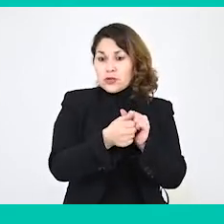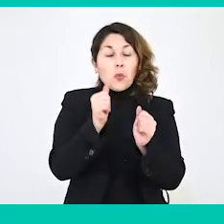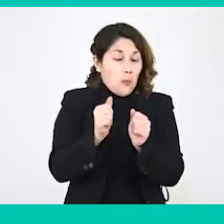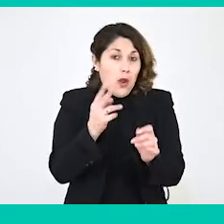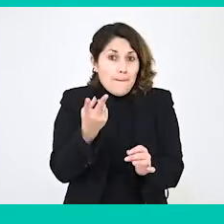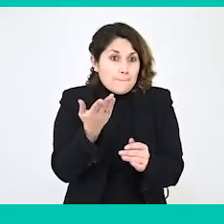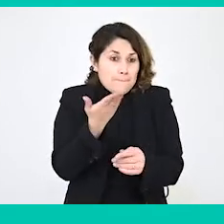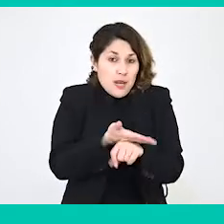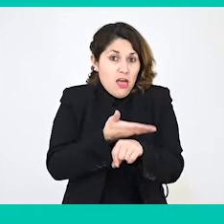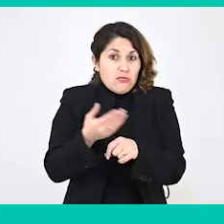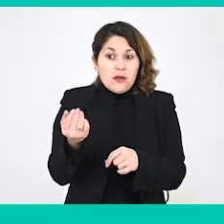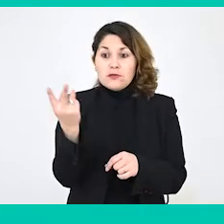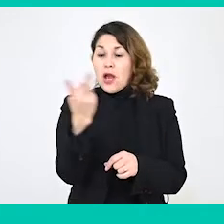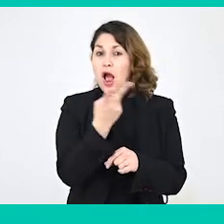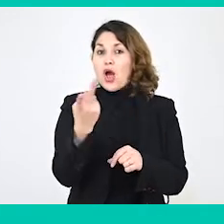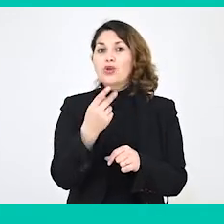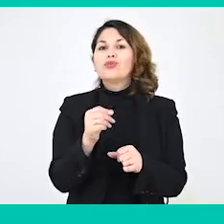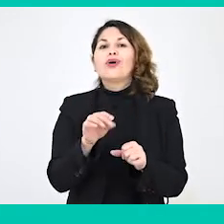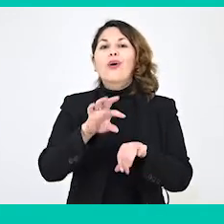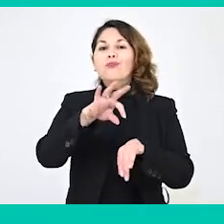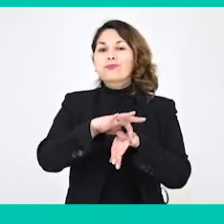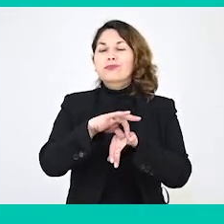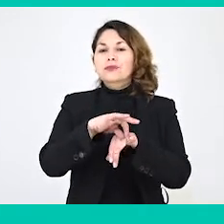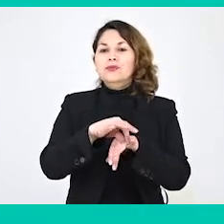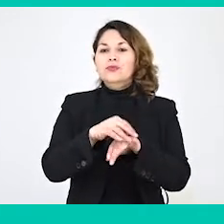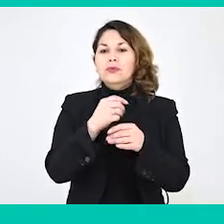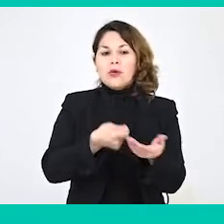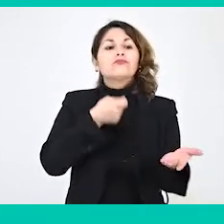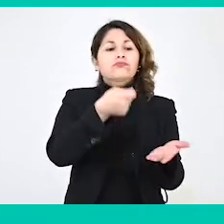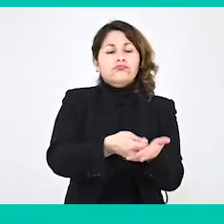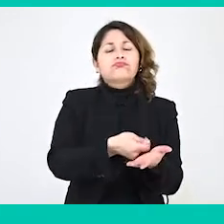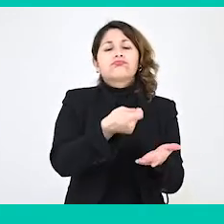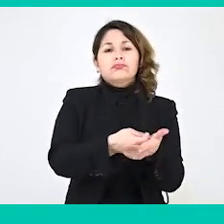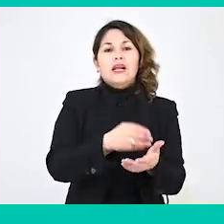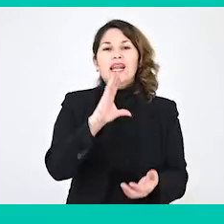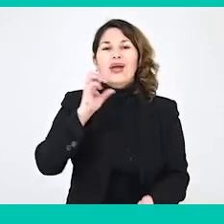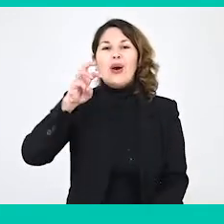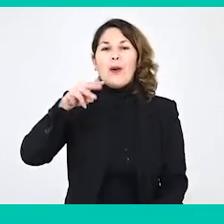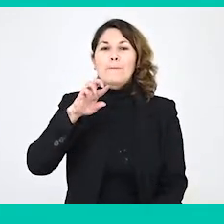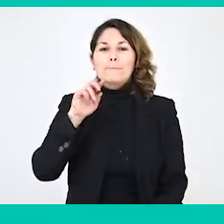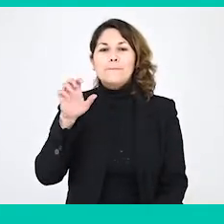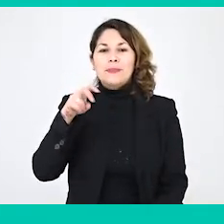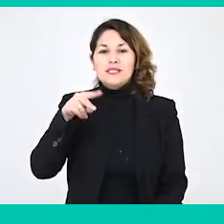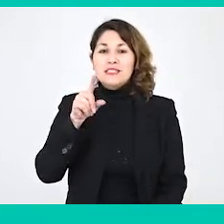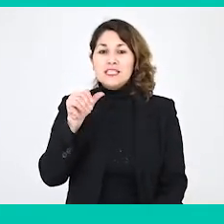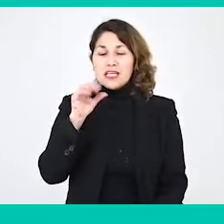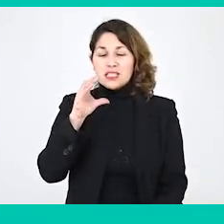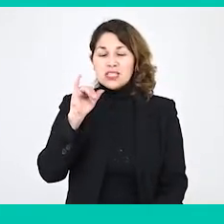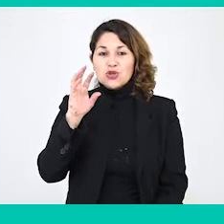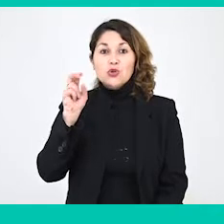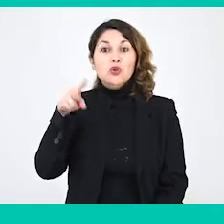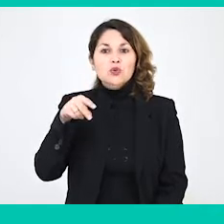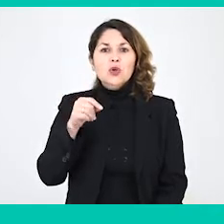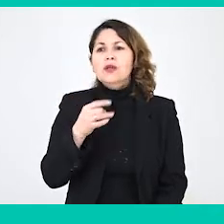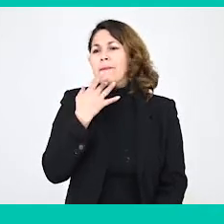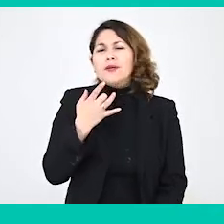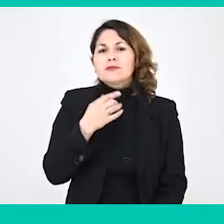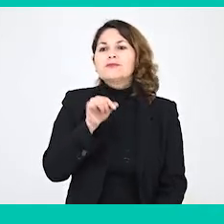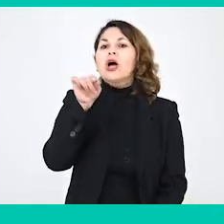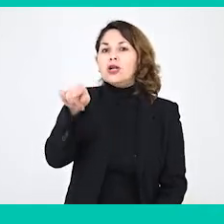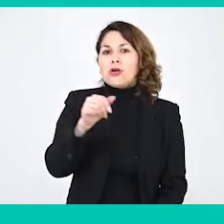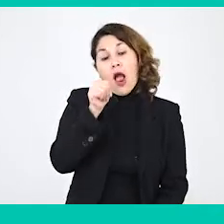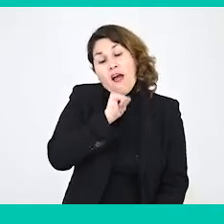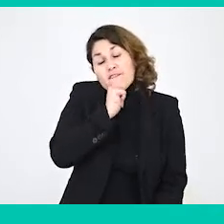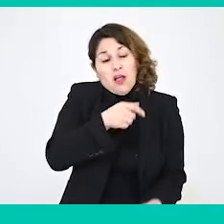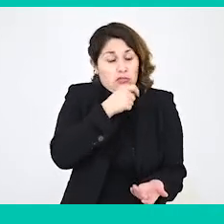los cónyuges al momento de disolver el vínculo una compensación derivada del menoscabo previsional sufrido por la falta